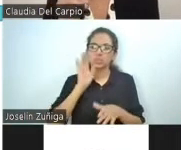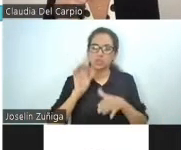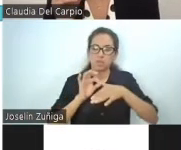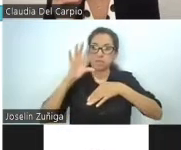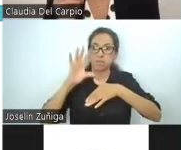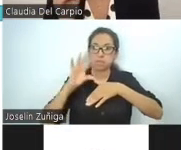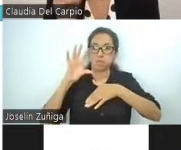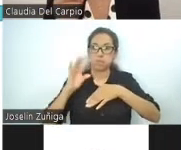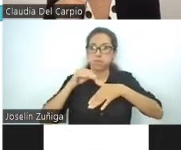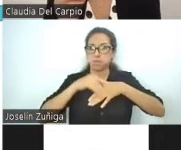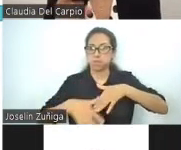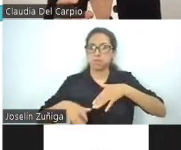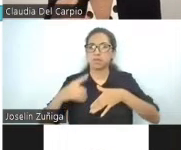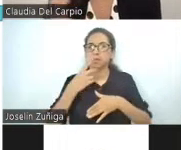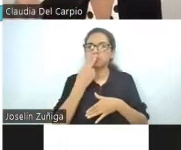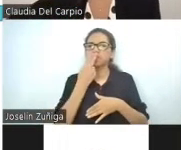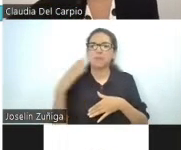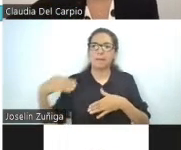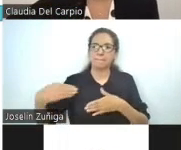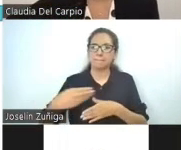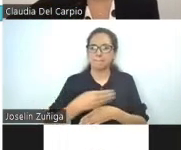el clásico olor a pescado.